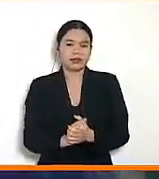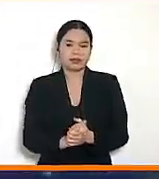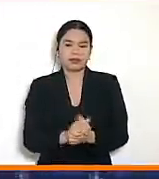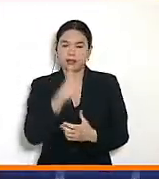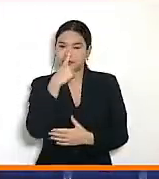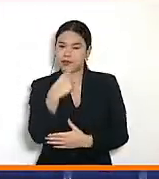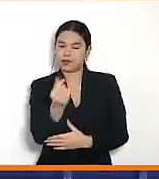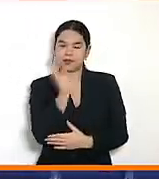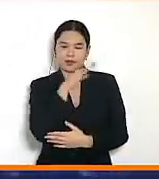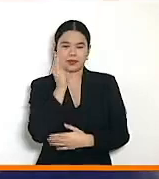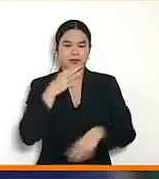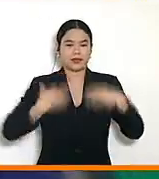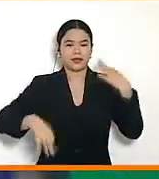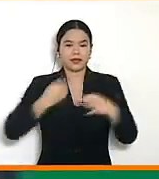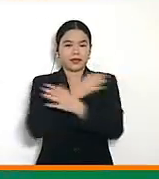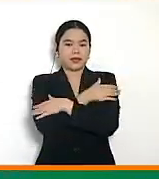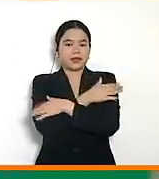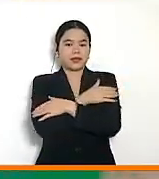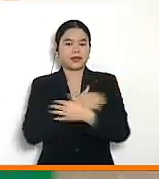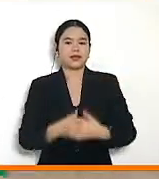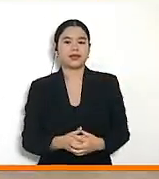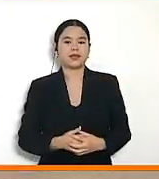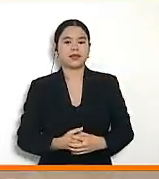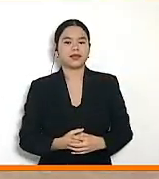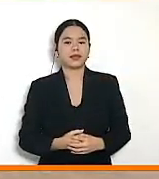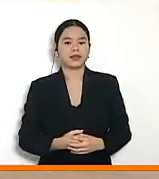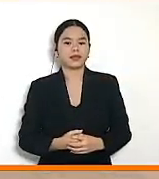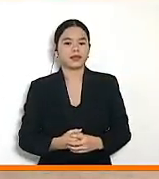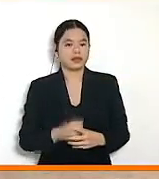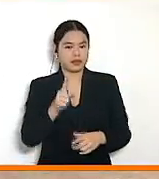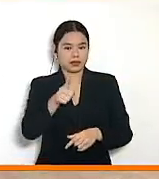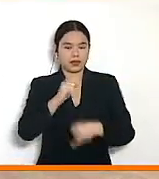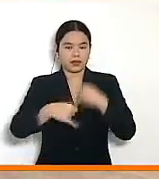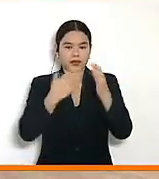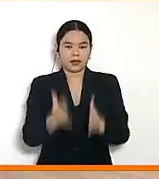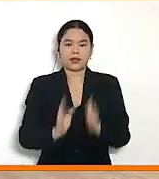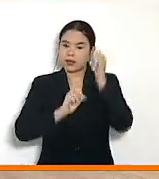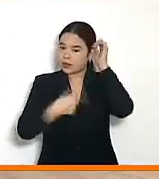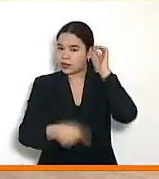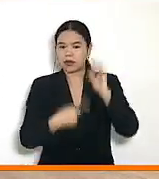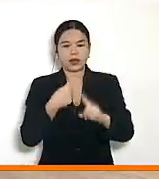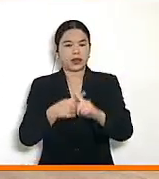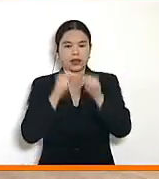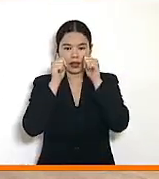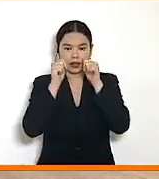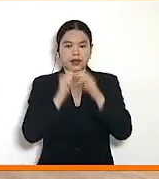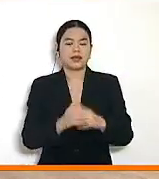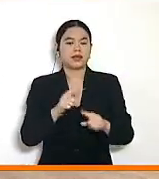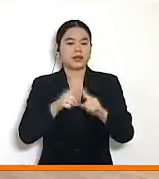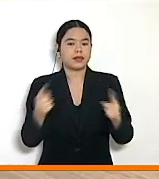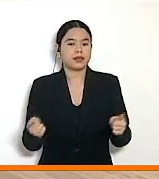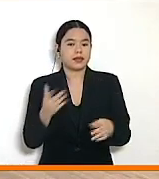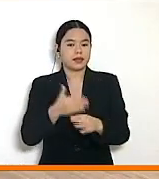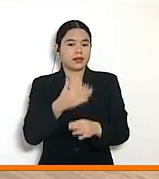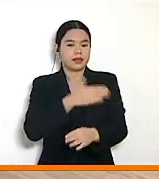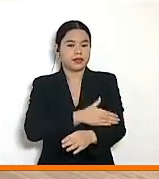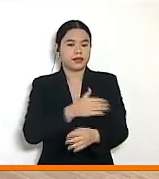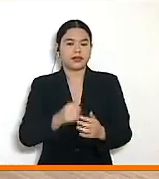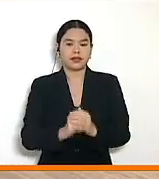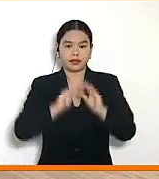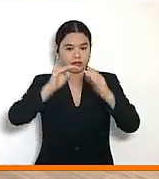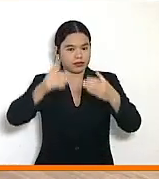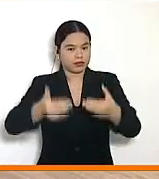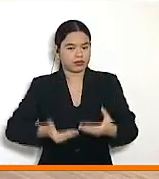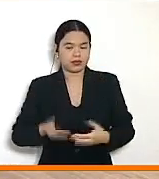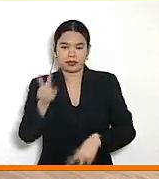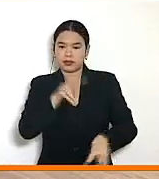muchas felicidades si eres jugador para multi x atento pero antes quería darles la bienvenida a